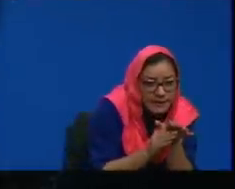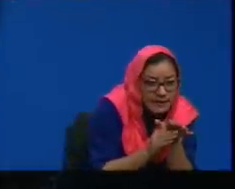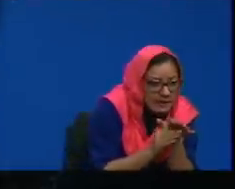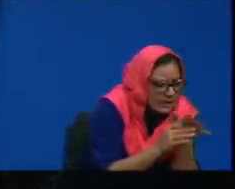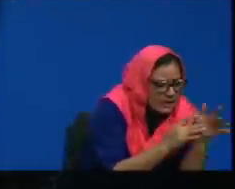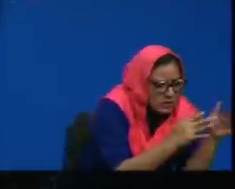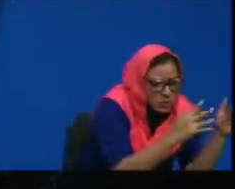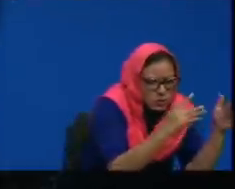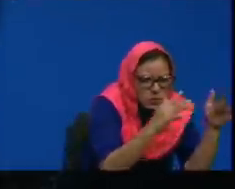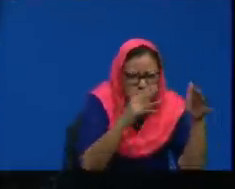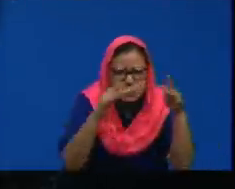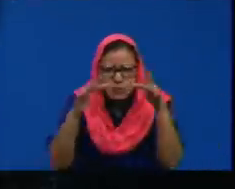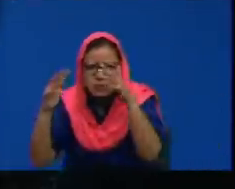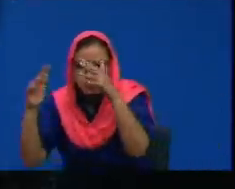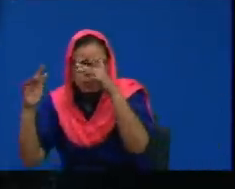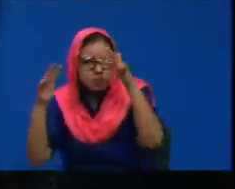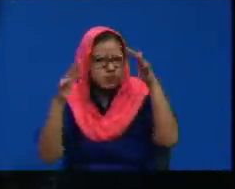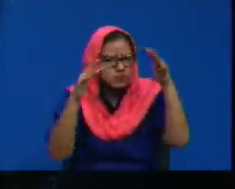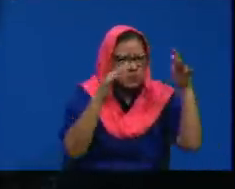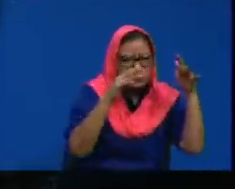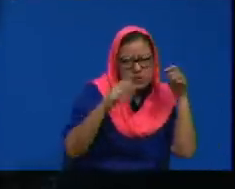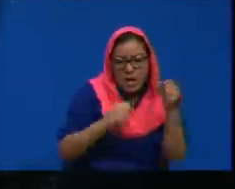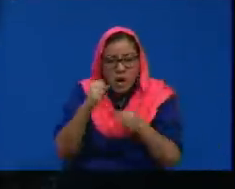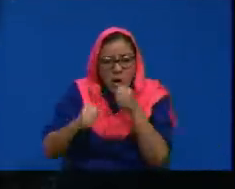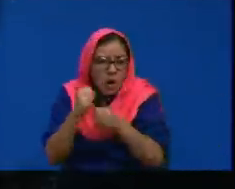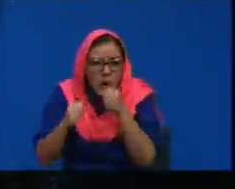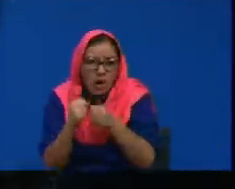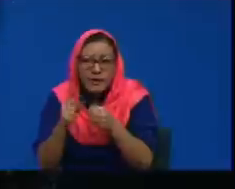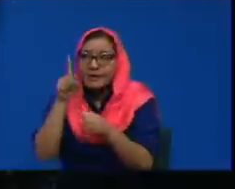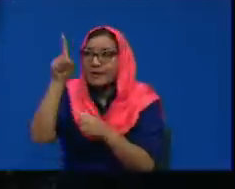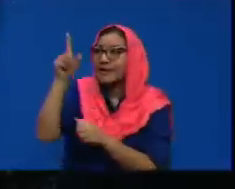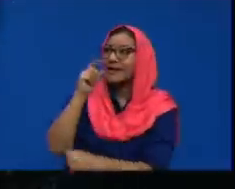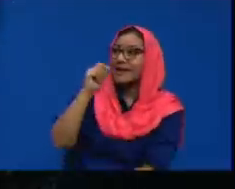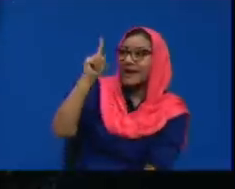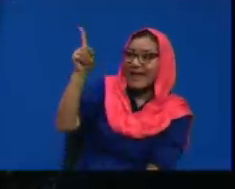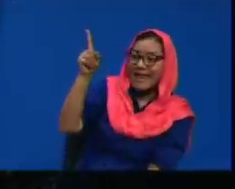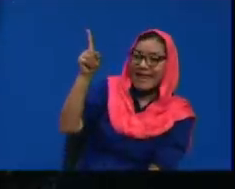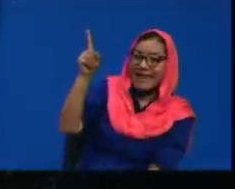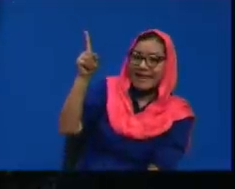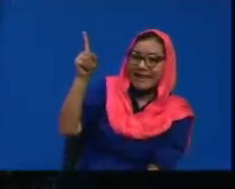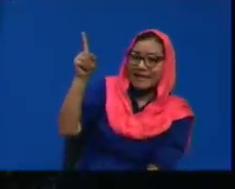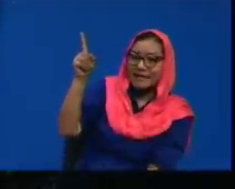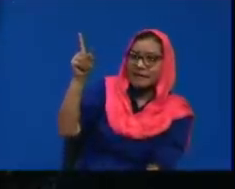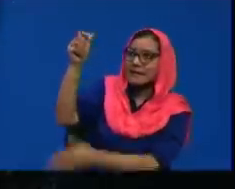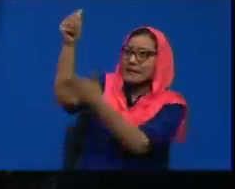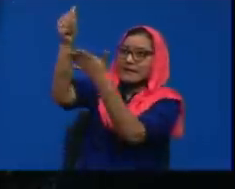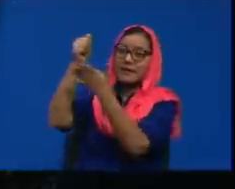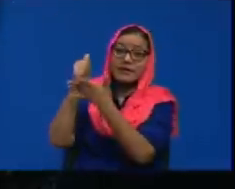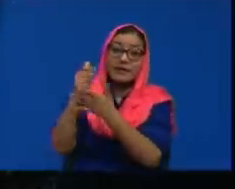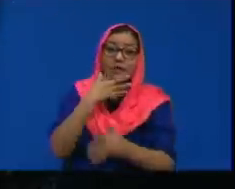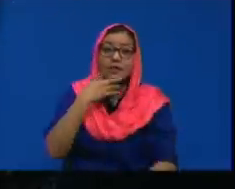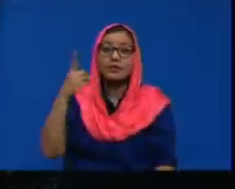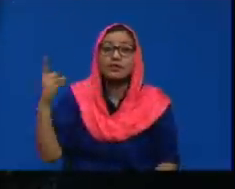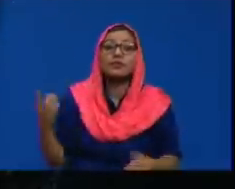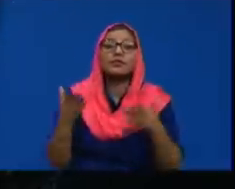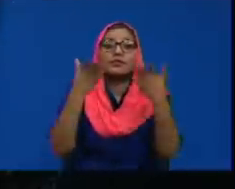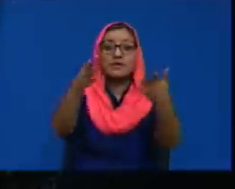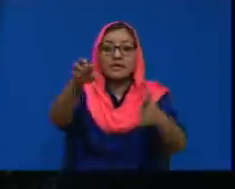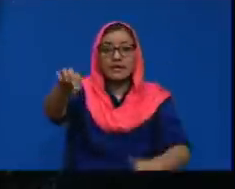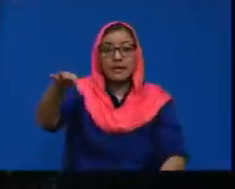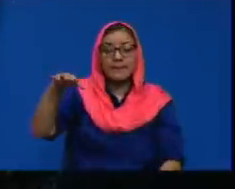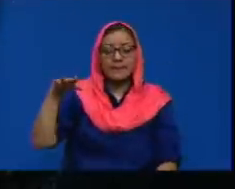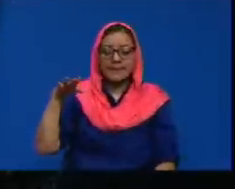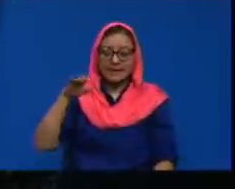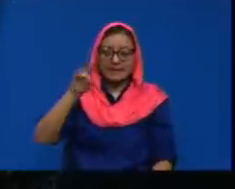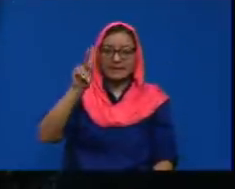la tormenta, acude a mí, yo te ayudaré, porque yo soy tu Dios que te da paz y que